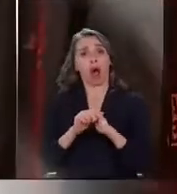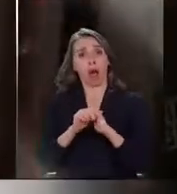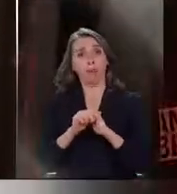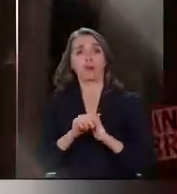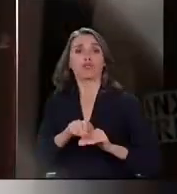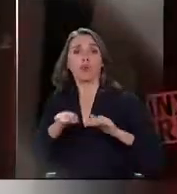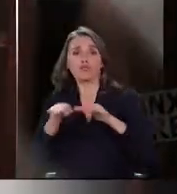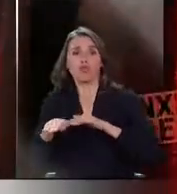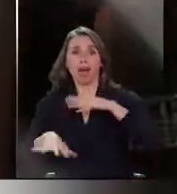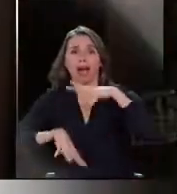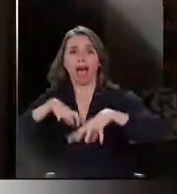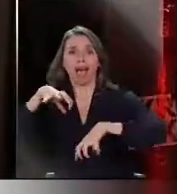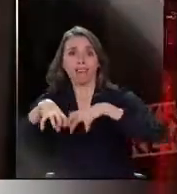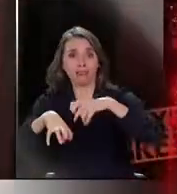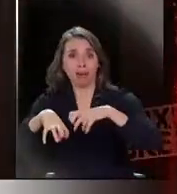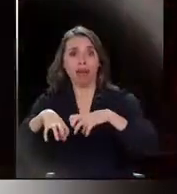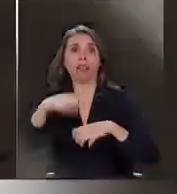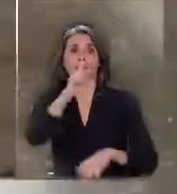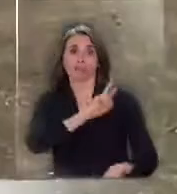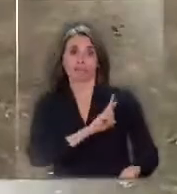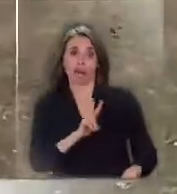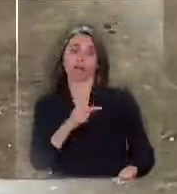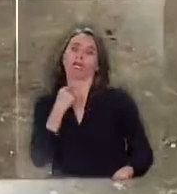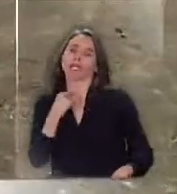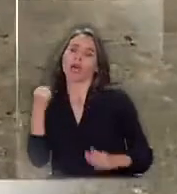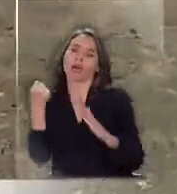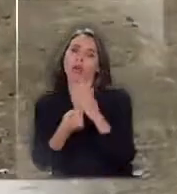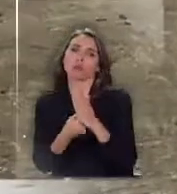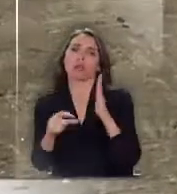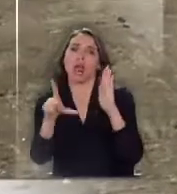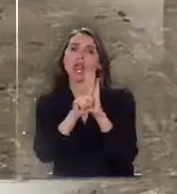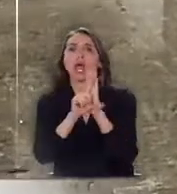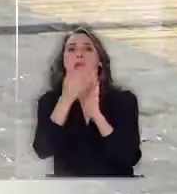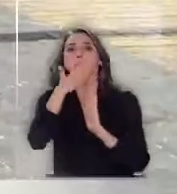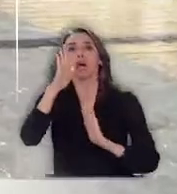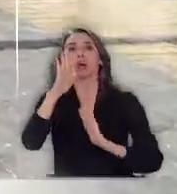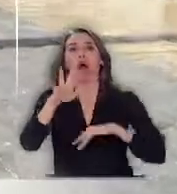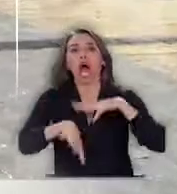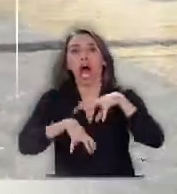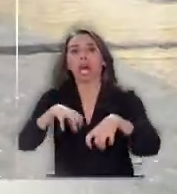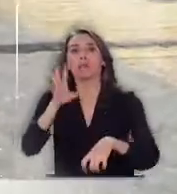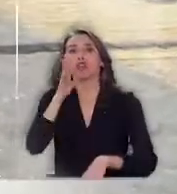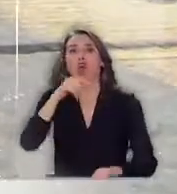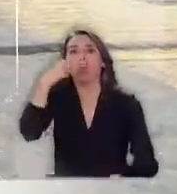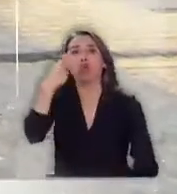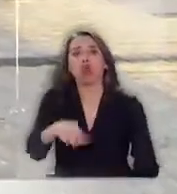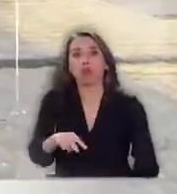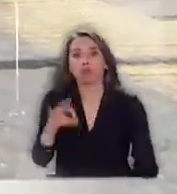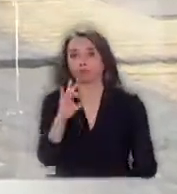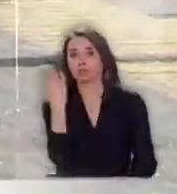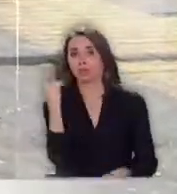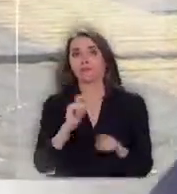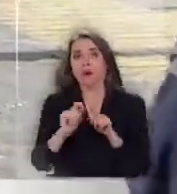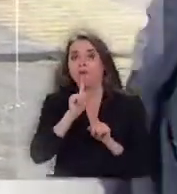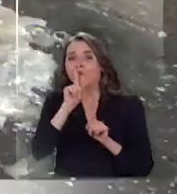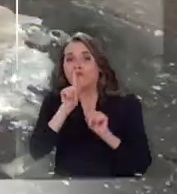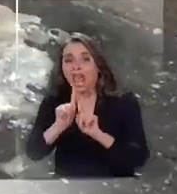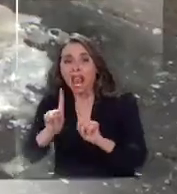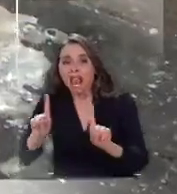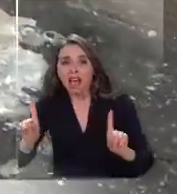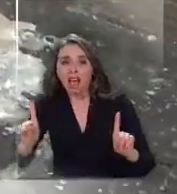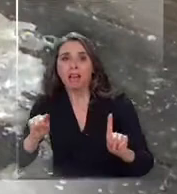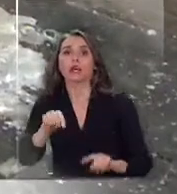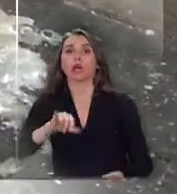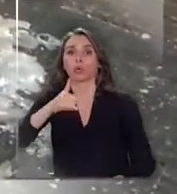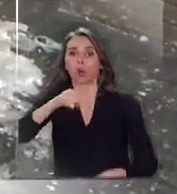animalistas de la zona están luchando para mejorar la legislación en torno a los animales sin dueño. El sábado realizaron una velatón y este jueves